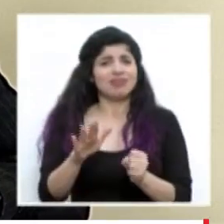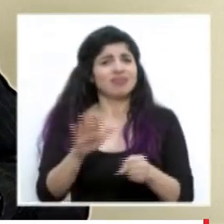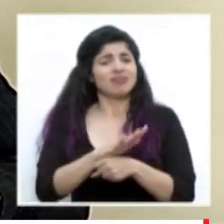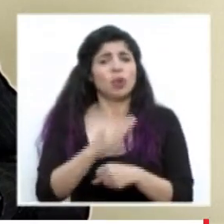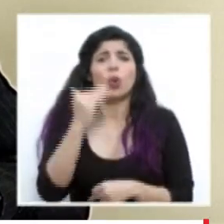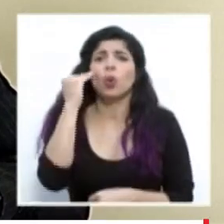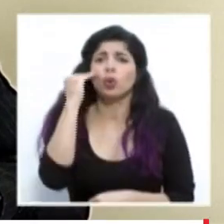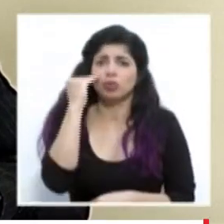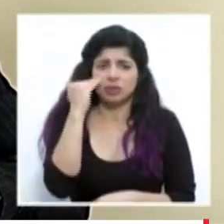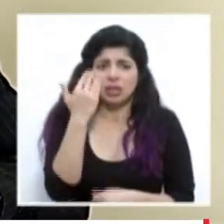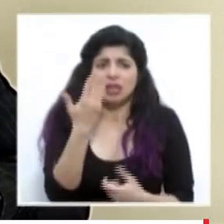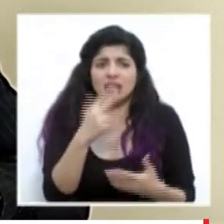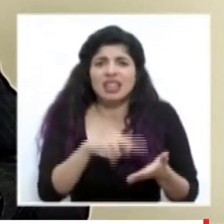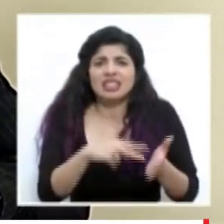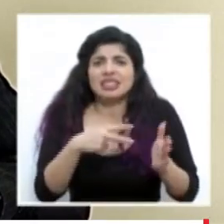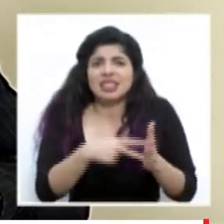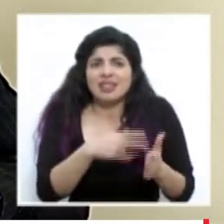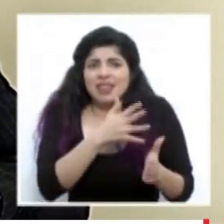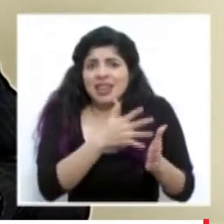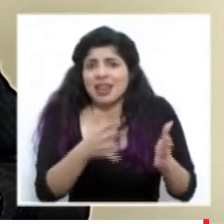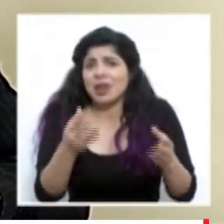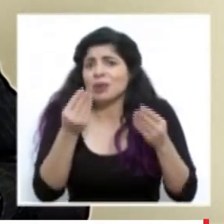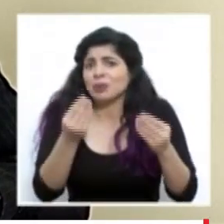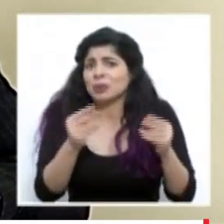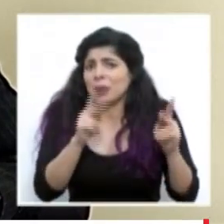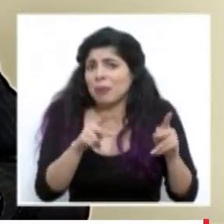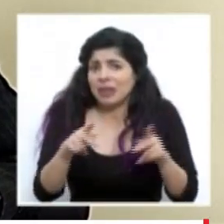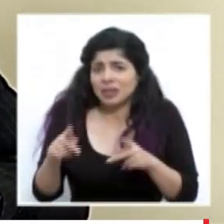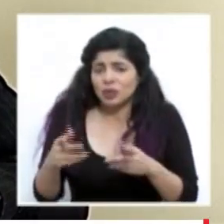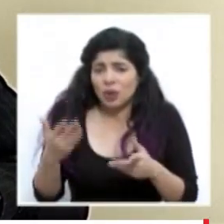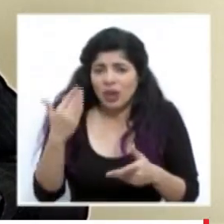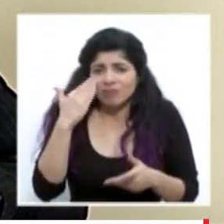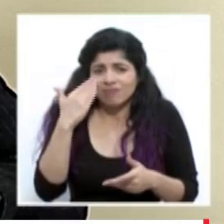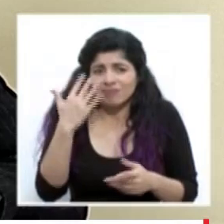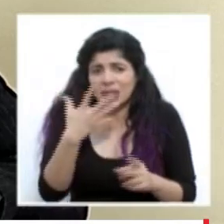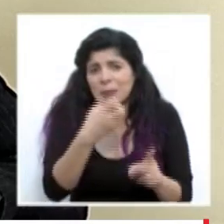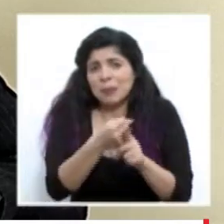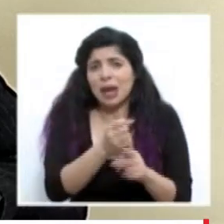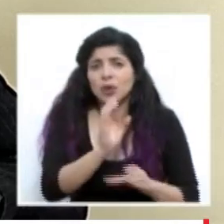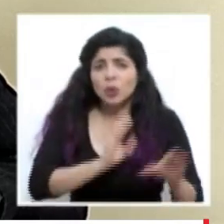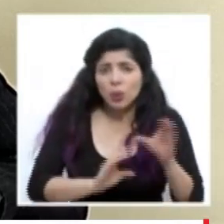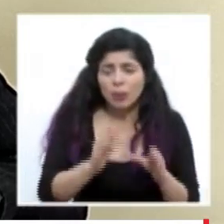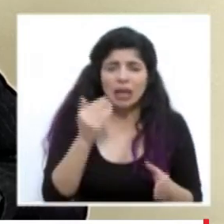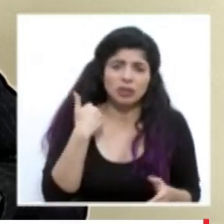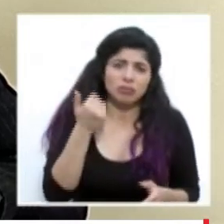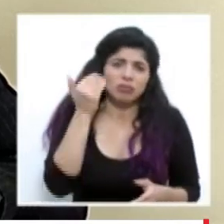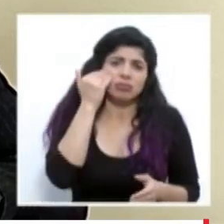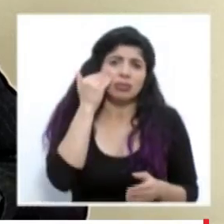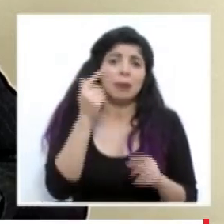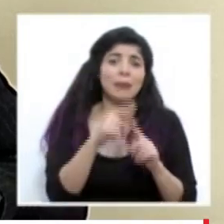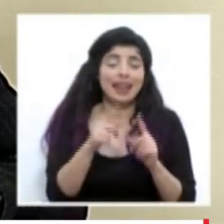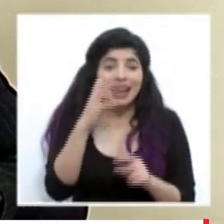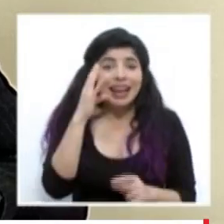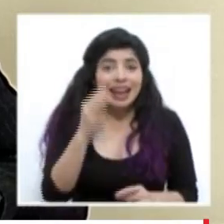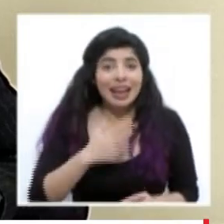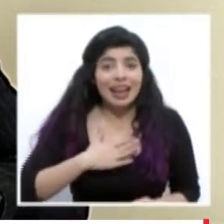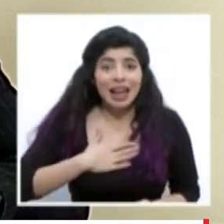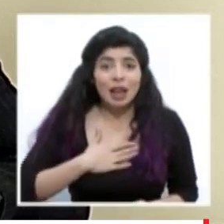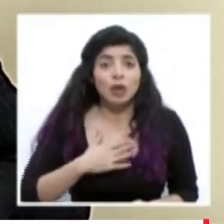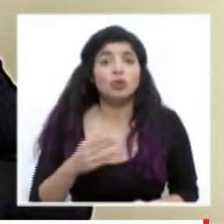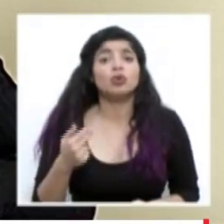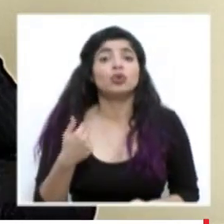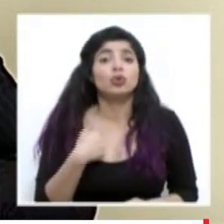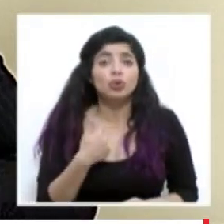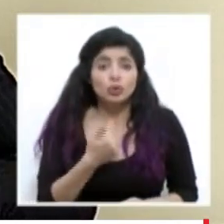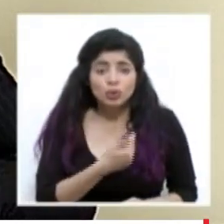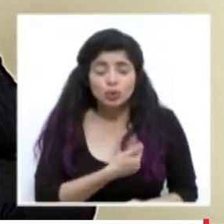completamente conscientes de lo que ha significado esto para muchas personas desde el punto de vista de la afectación comercial, y créanos que eso, o sea, sabemos